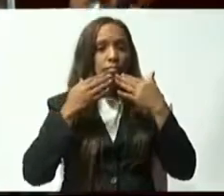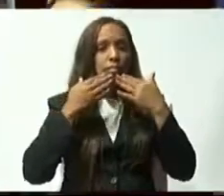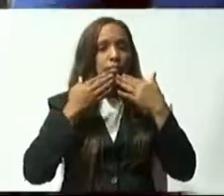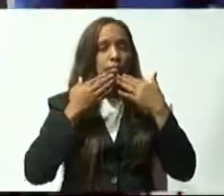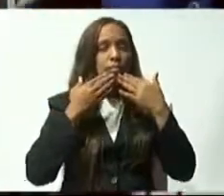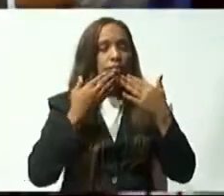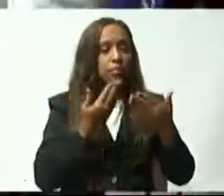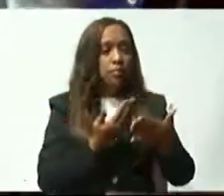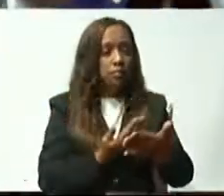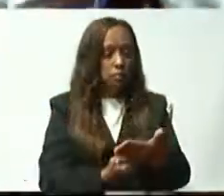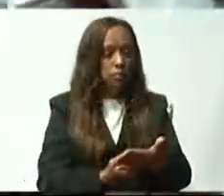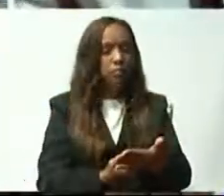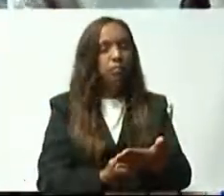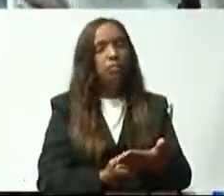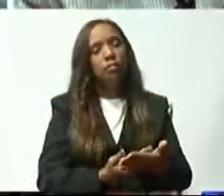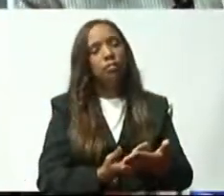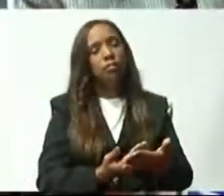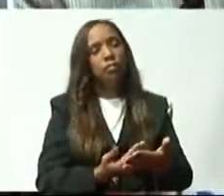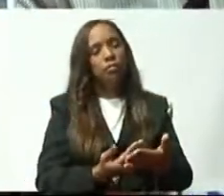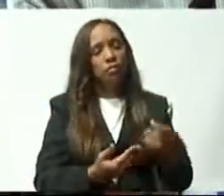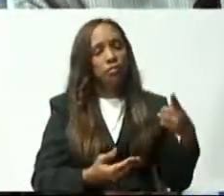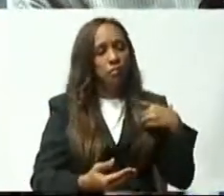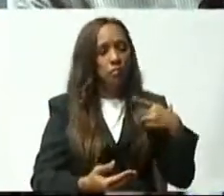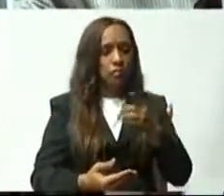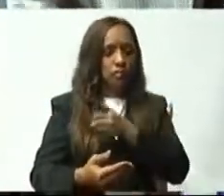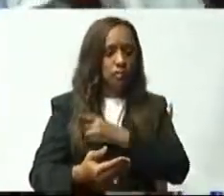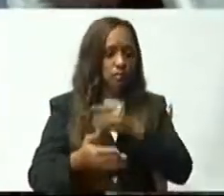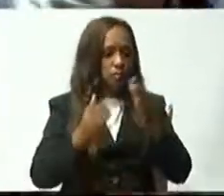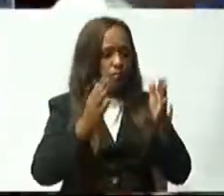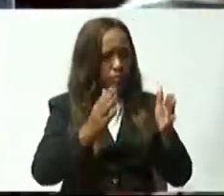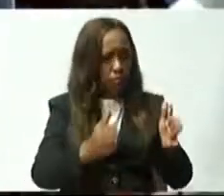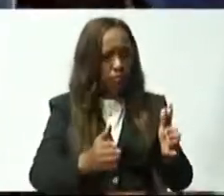que durante esta semana